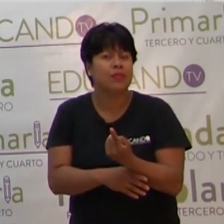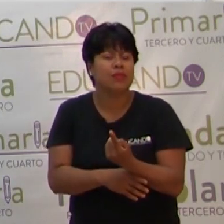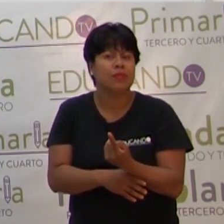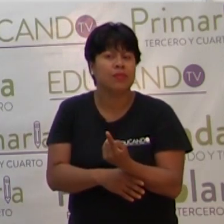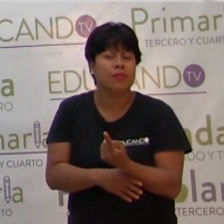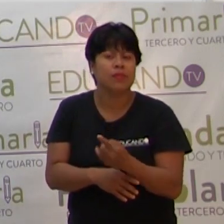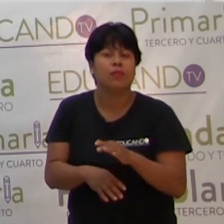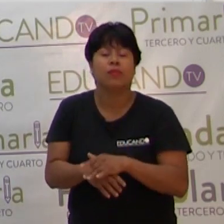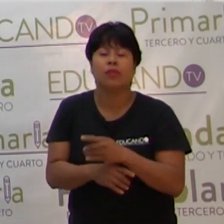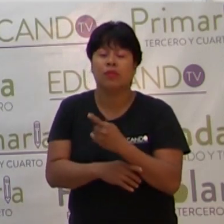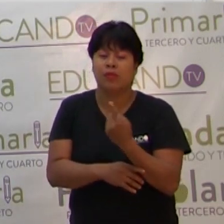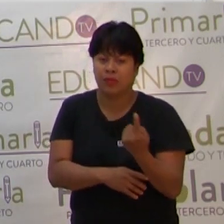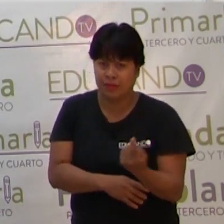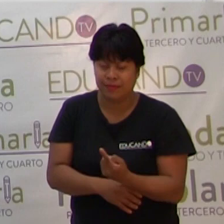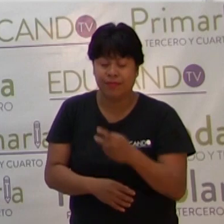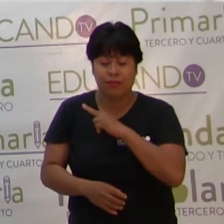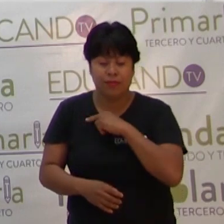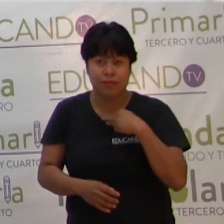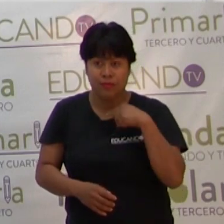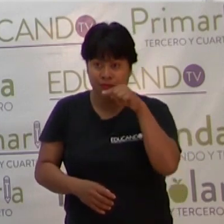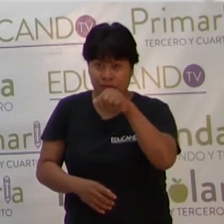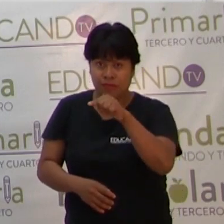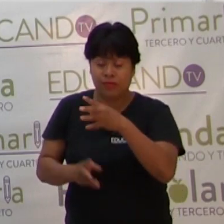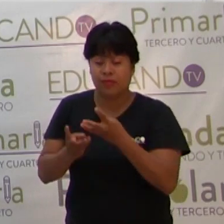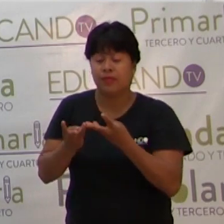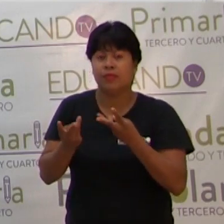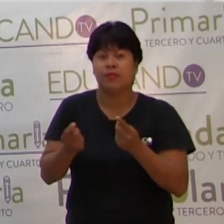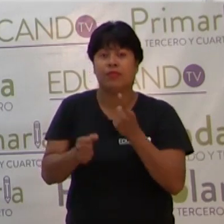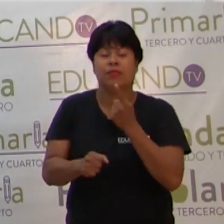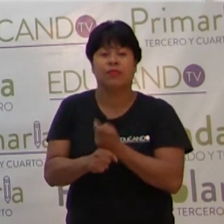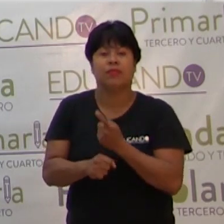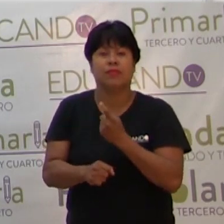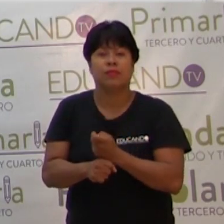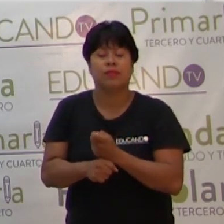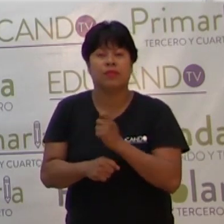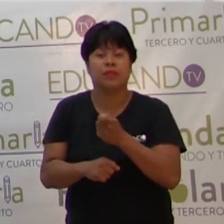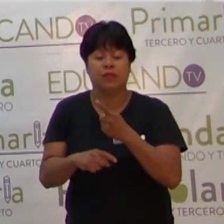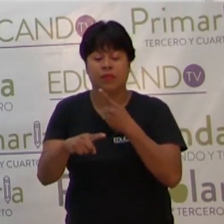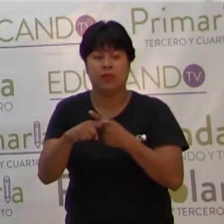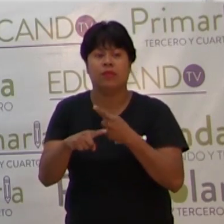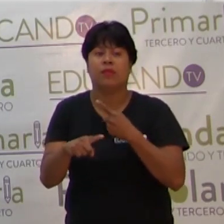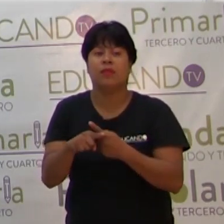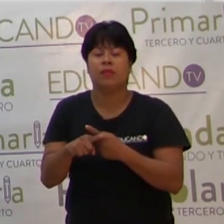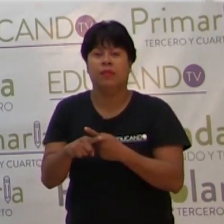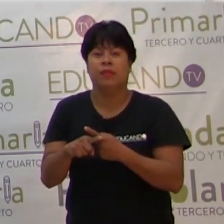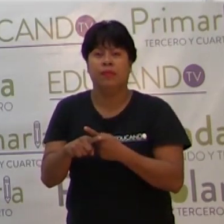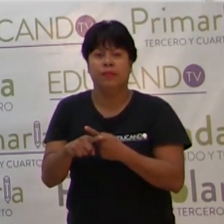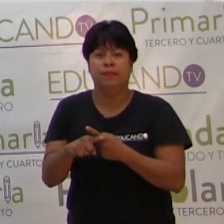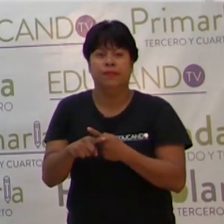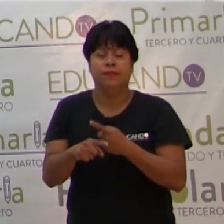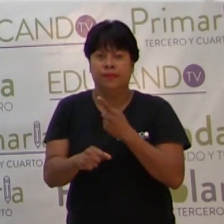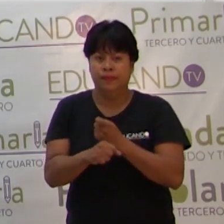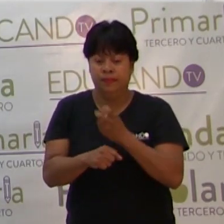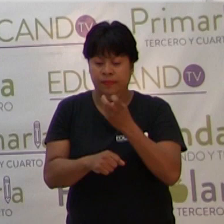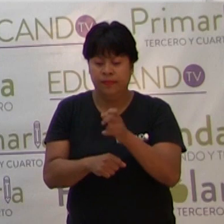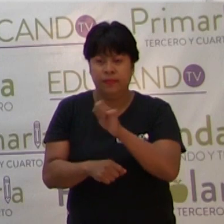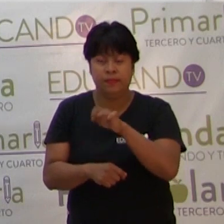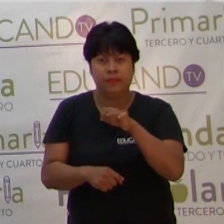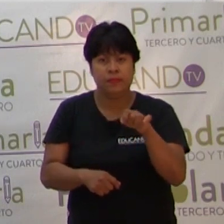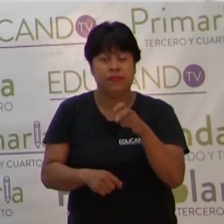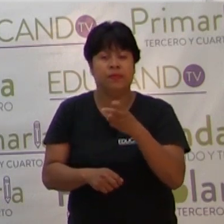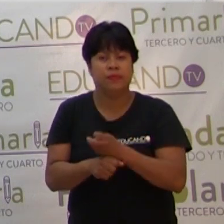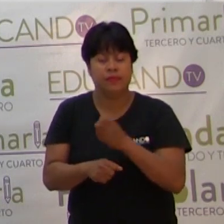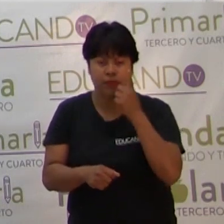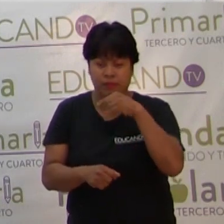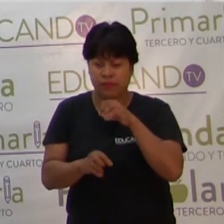Es porque acá primero resolvieron lo que es la multiplicación. Este algoritmo de acá, lo voy a resaltar en